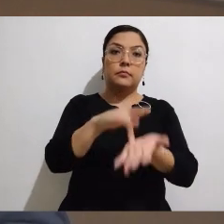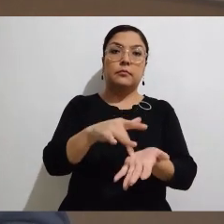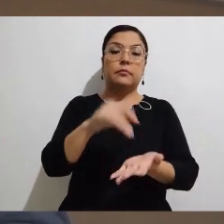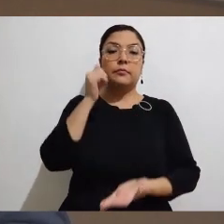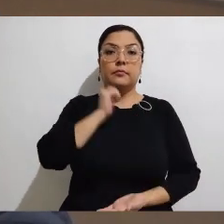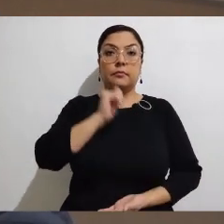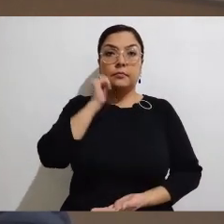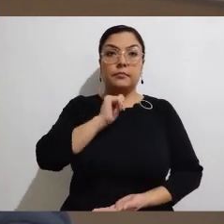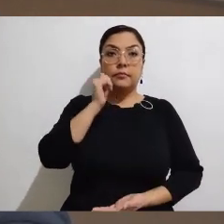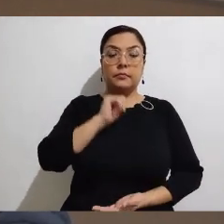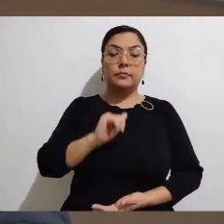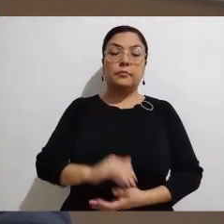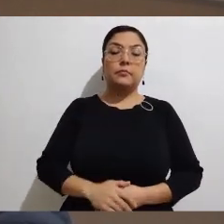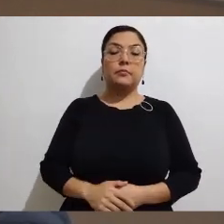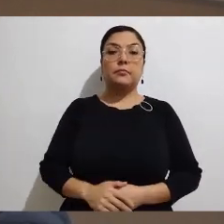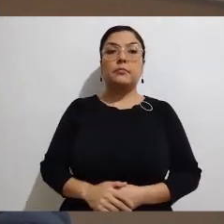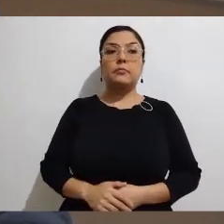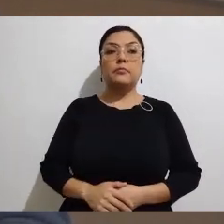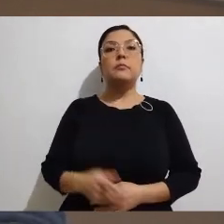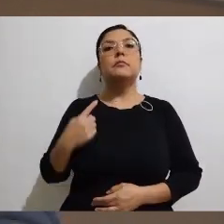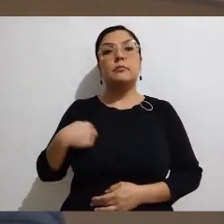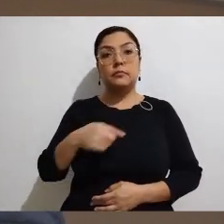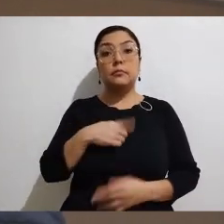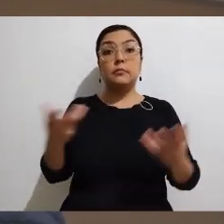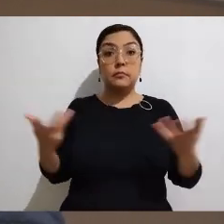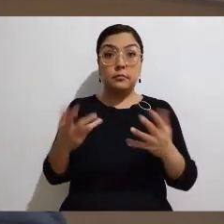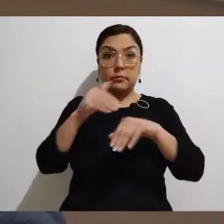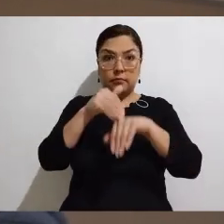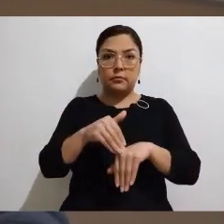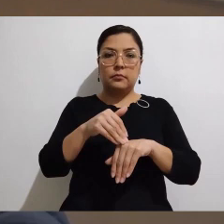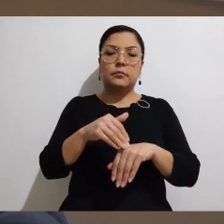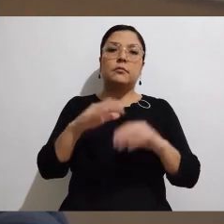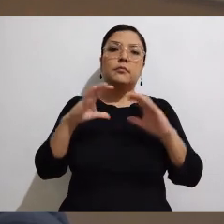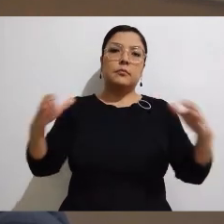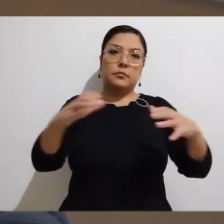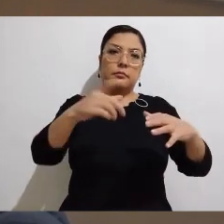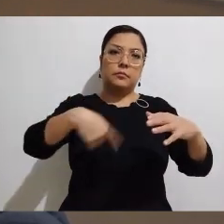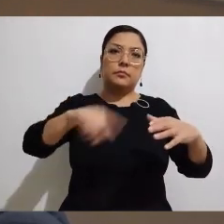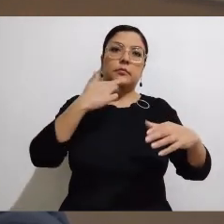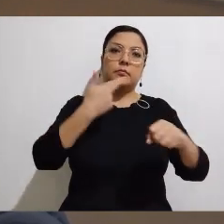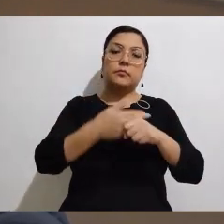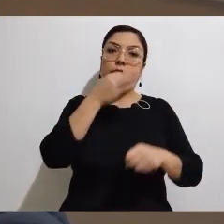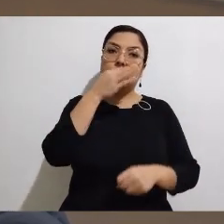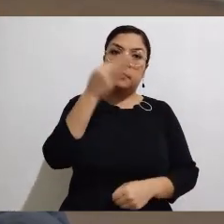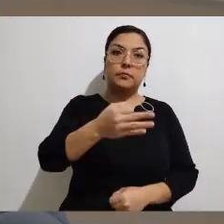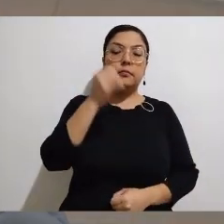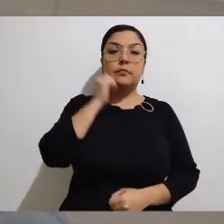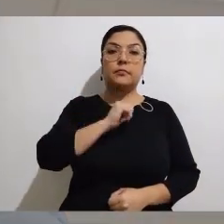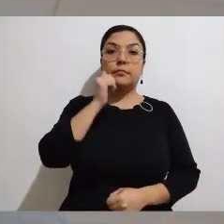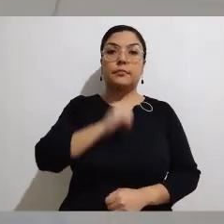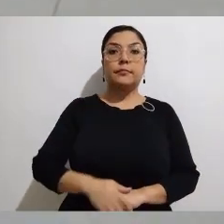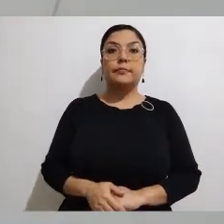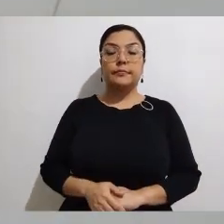que ir implementándolas, siempre informando al Consejo General sobre los resultados de las mismas. Qué bueno, y ahorita acabas de mencionar algo